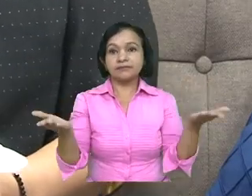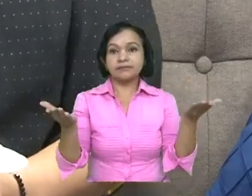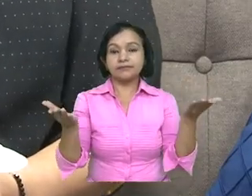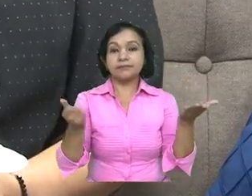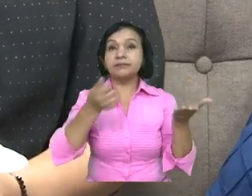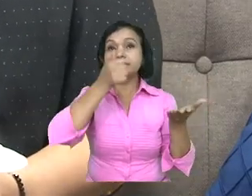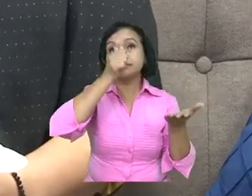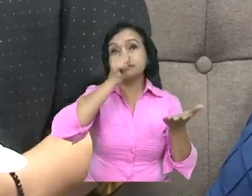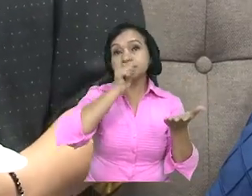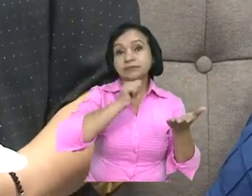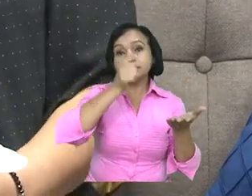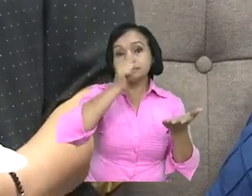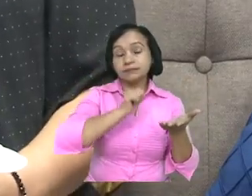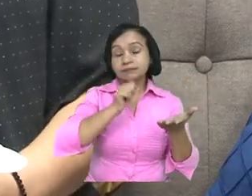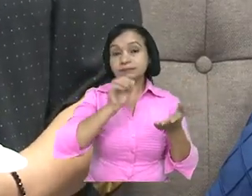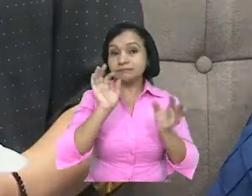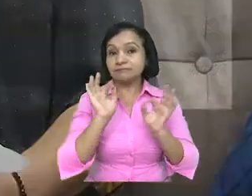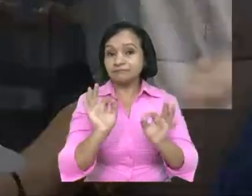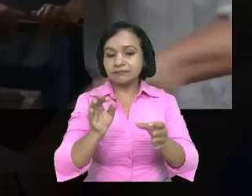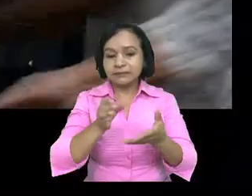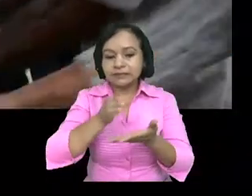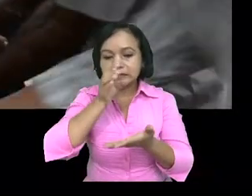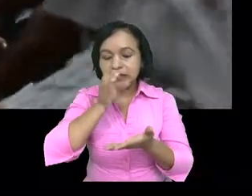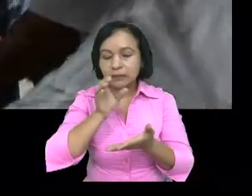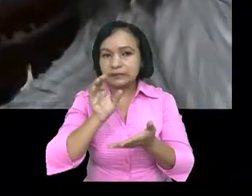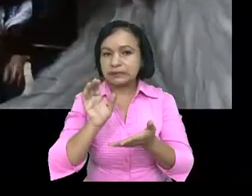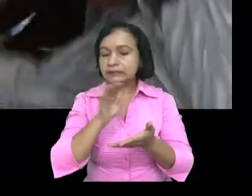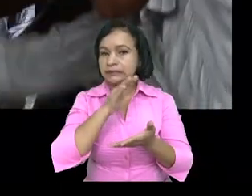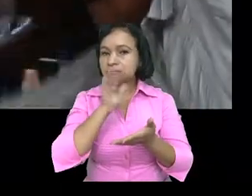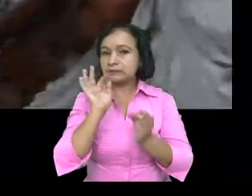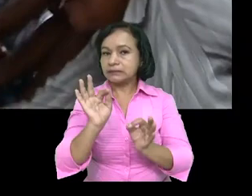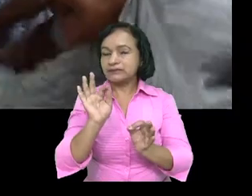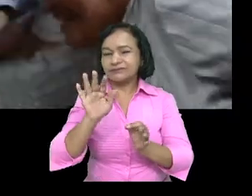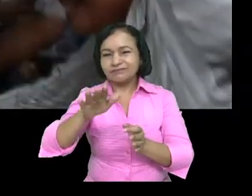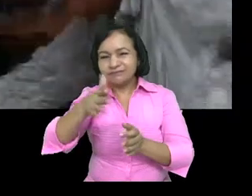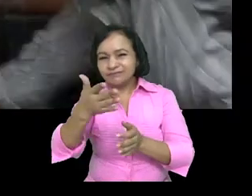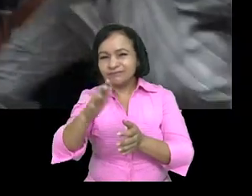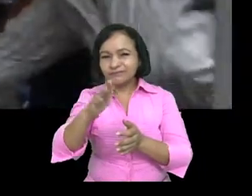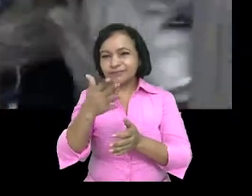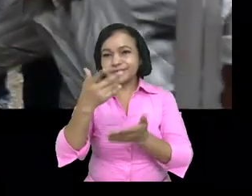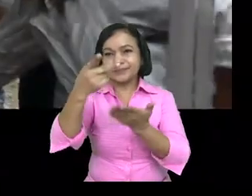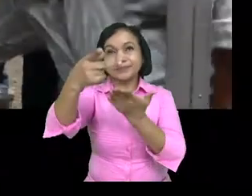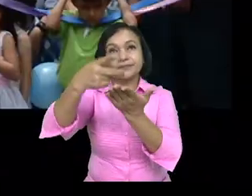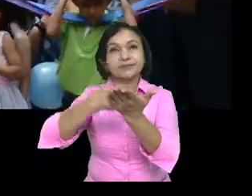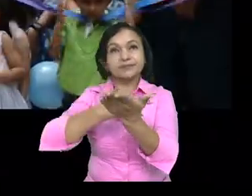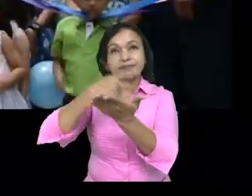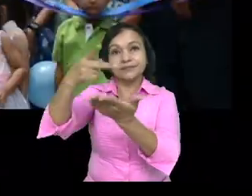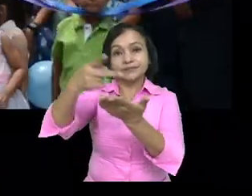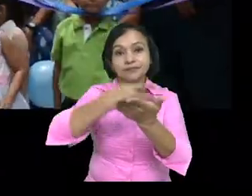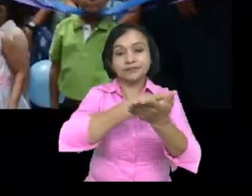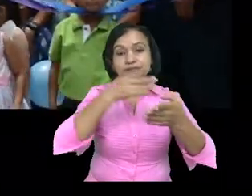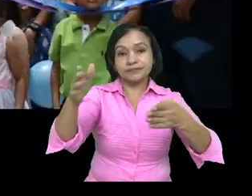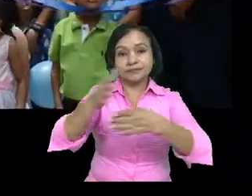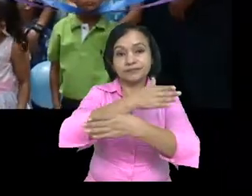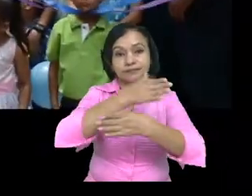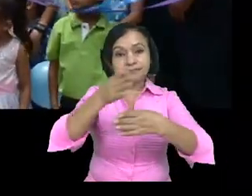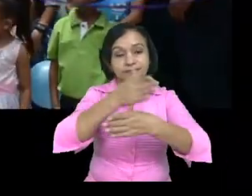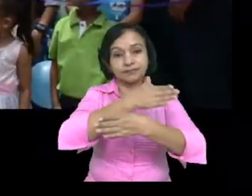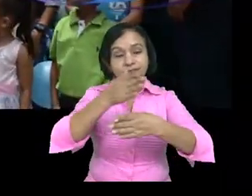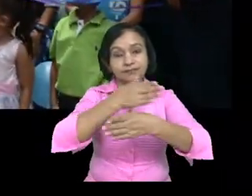tomaban, pero no de calidad. Por ejemplo, en los diferentes proyectos se ha venido analizando